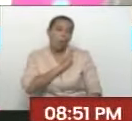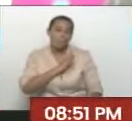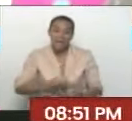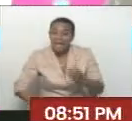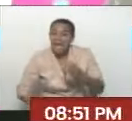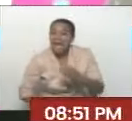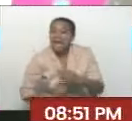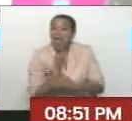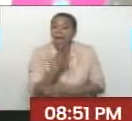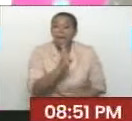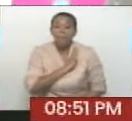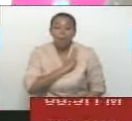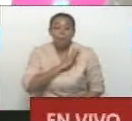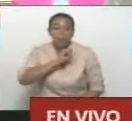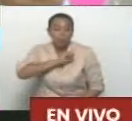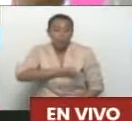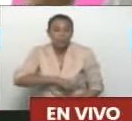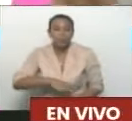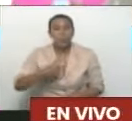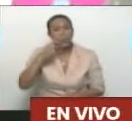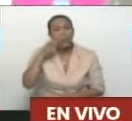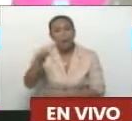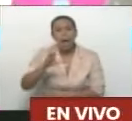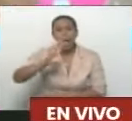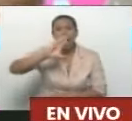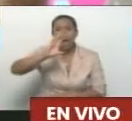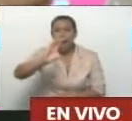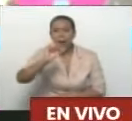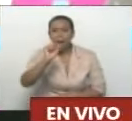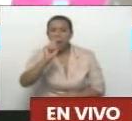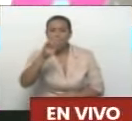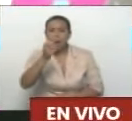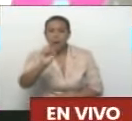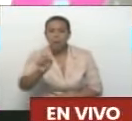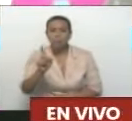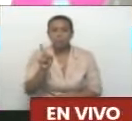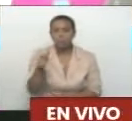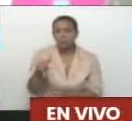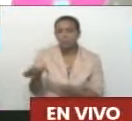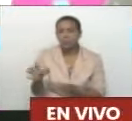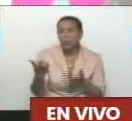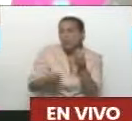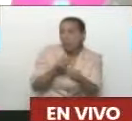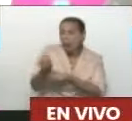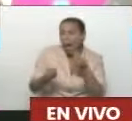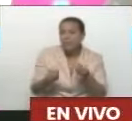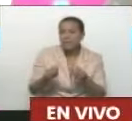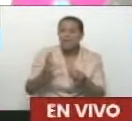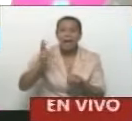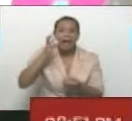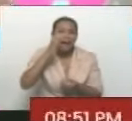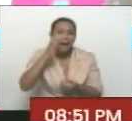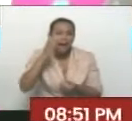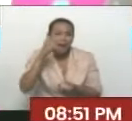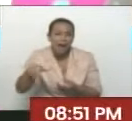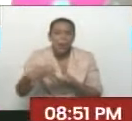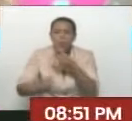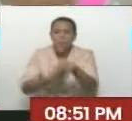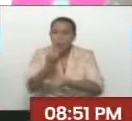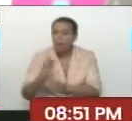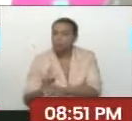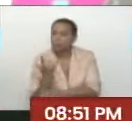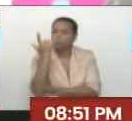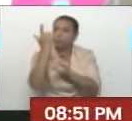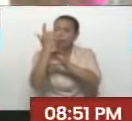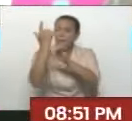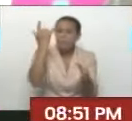muchas expresiones aquí. Por ejemplo, uno va a Caucagua y consigue cómo hacen el cacao. Y en ese sitio también, en vez de ir a